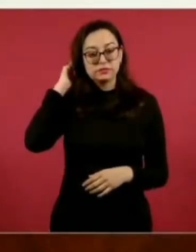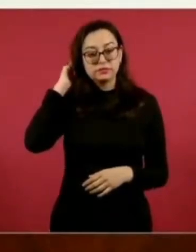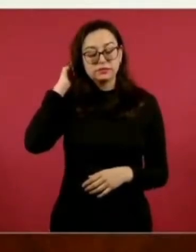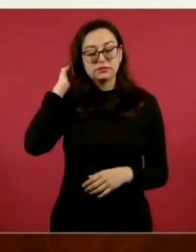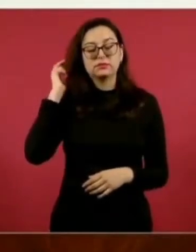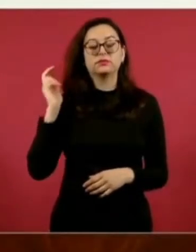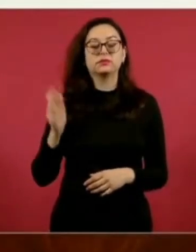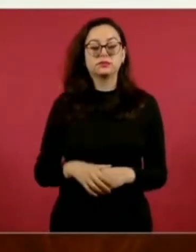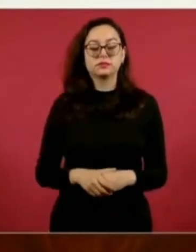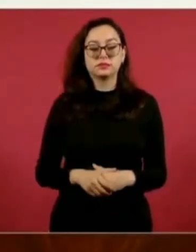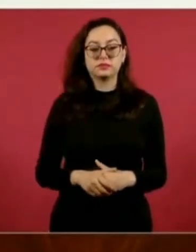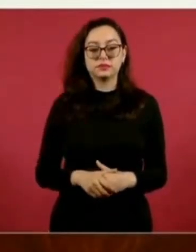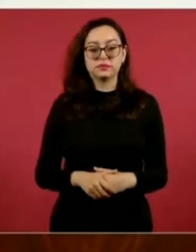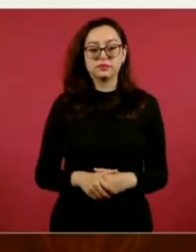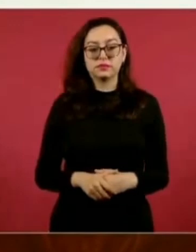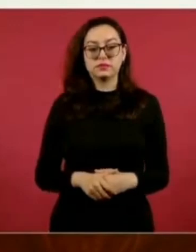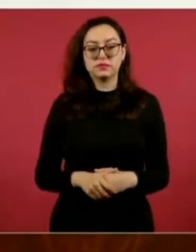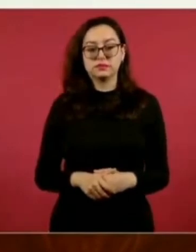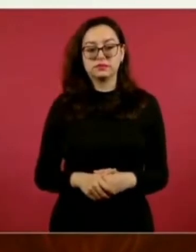Secretario ejecutivo.